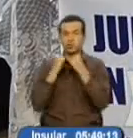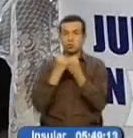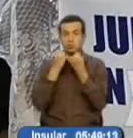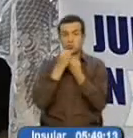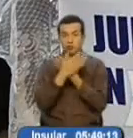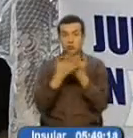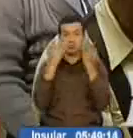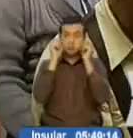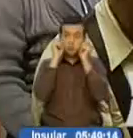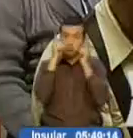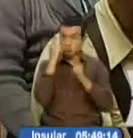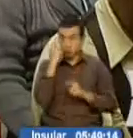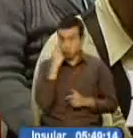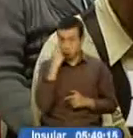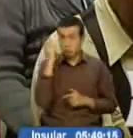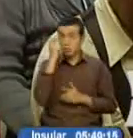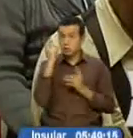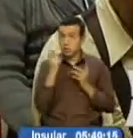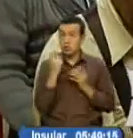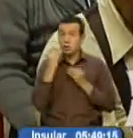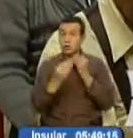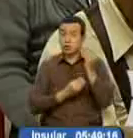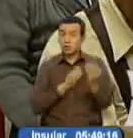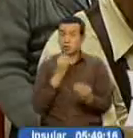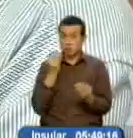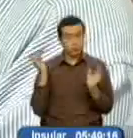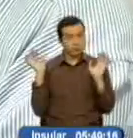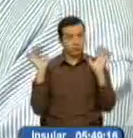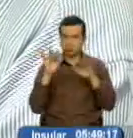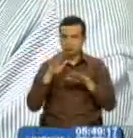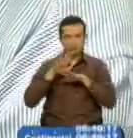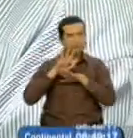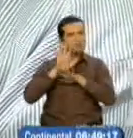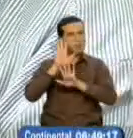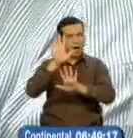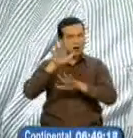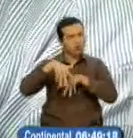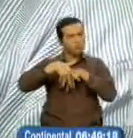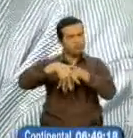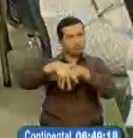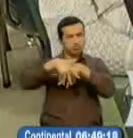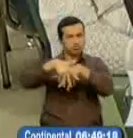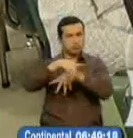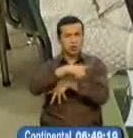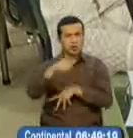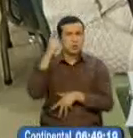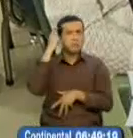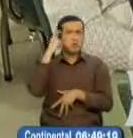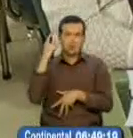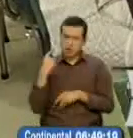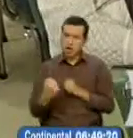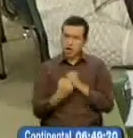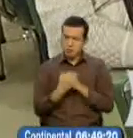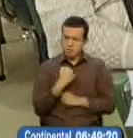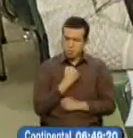que estarán vigilantes y que de ser necesario harán movilizaciones para defender lo que ellos consideran son los beneficios de los afiliados y